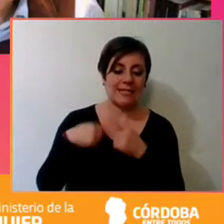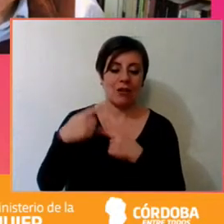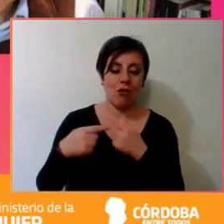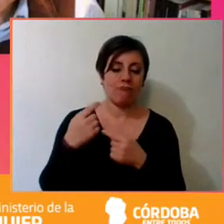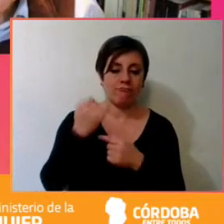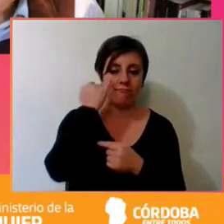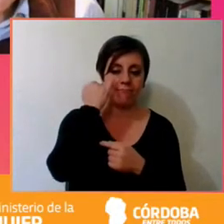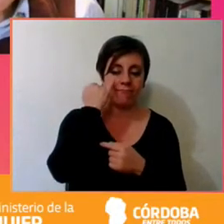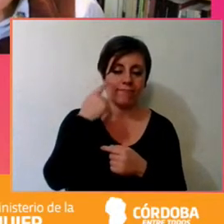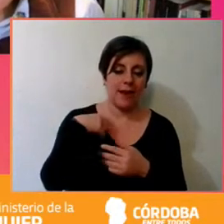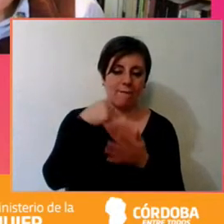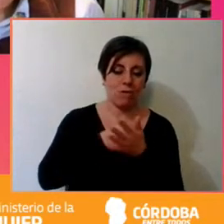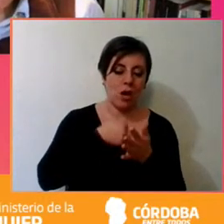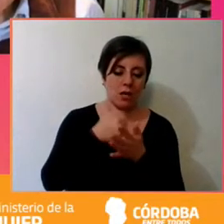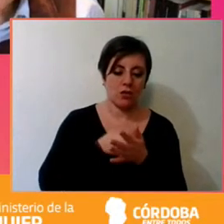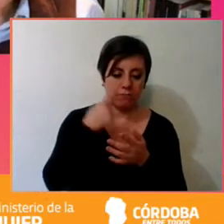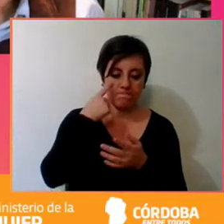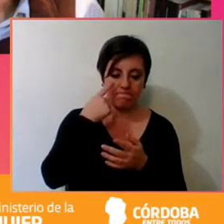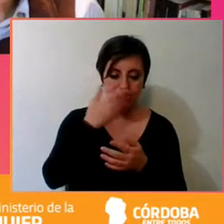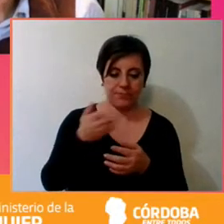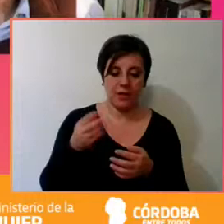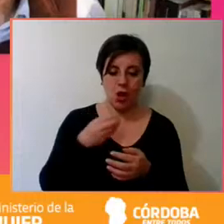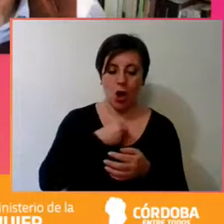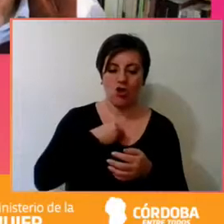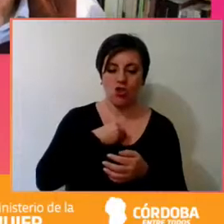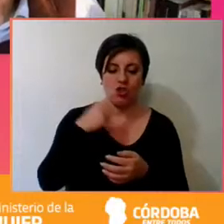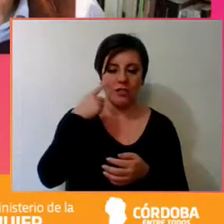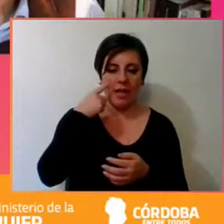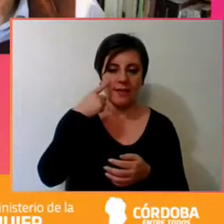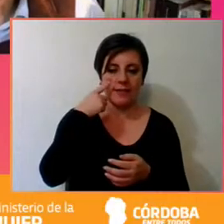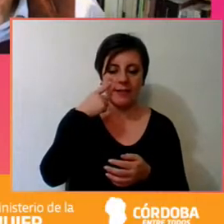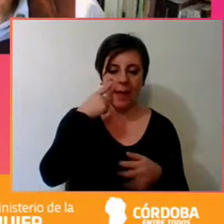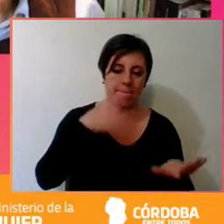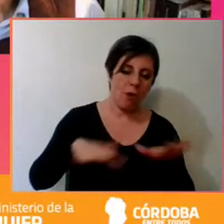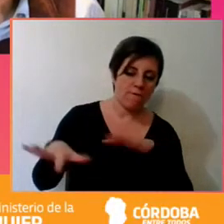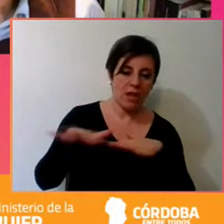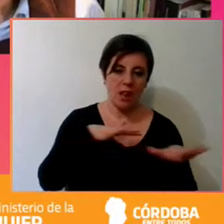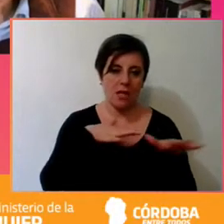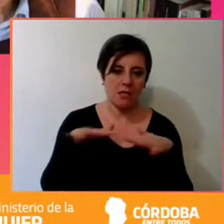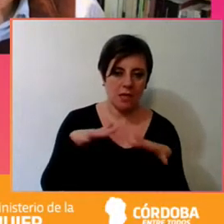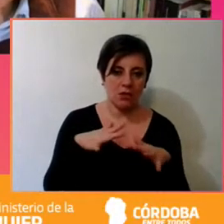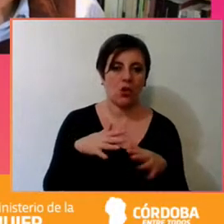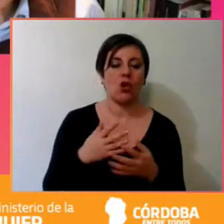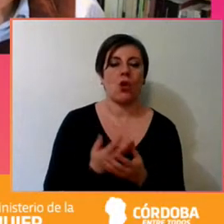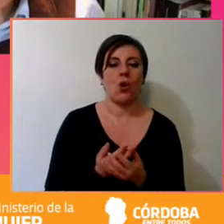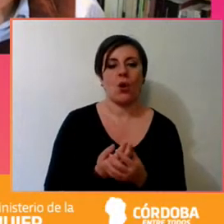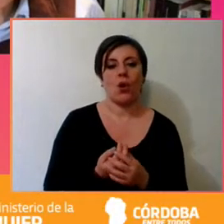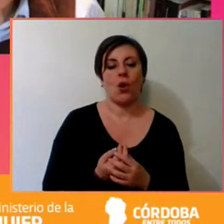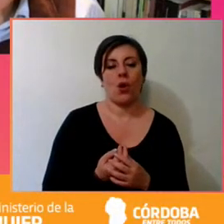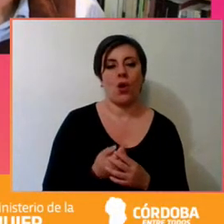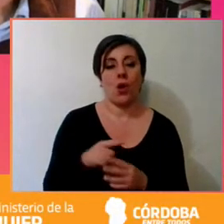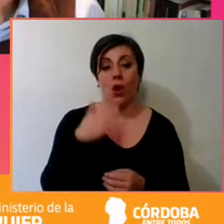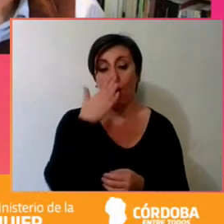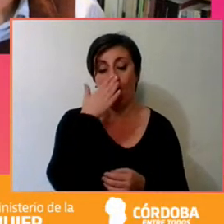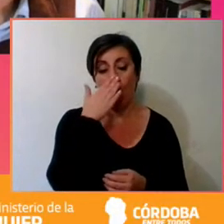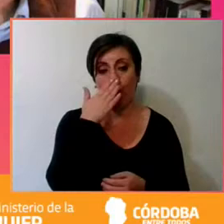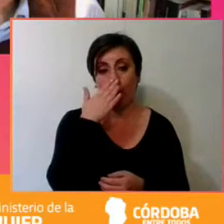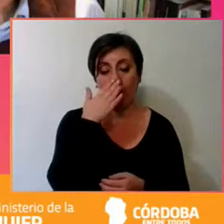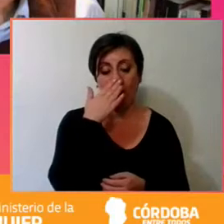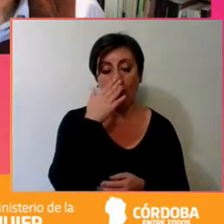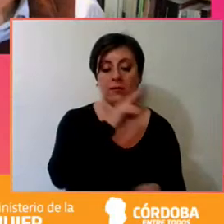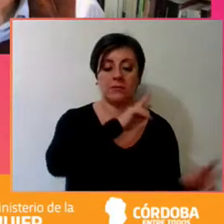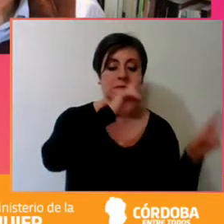me consta, la conciencia, la movilización, todo lo que está pasando en Córdoba en el